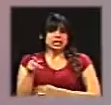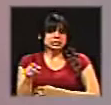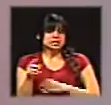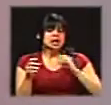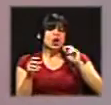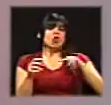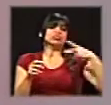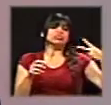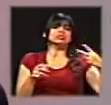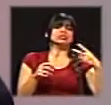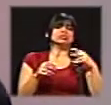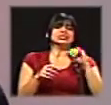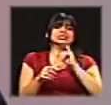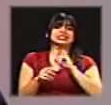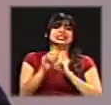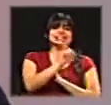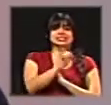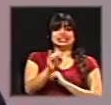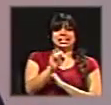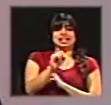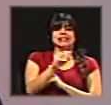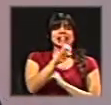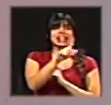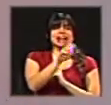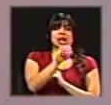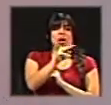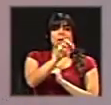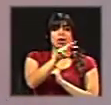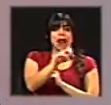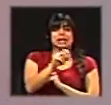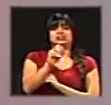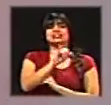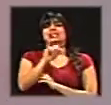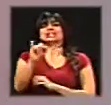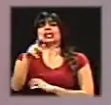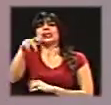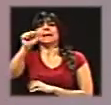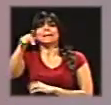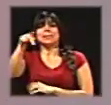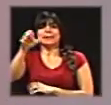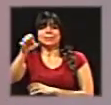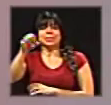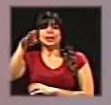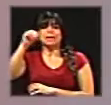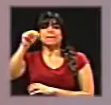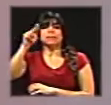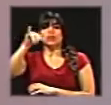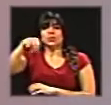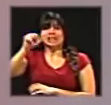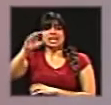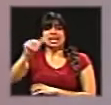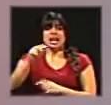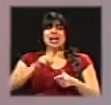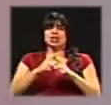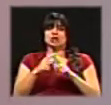tener la izquierda de Evo Morales, pero también tienen la izquierda de Pepe Mujica. Entonces, digamos que no hay referentes unívocos de la parte de la izquierda como